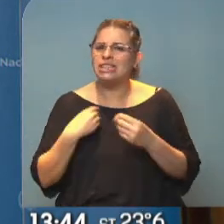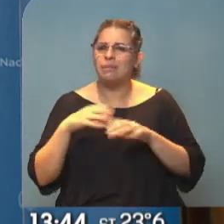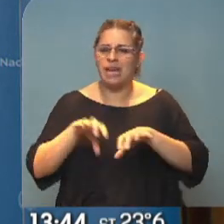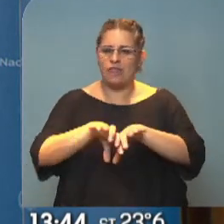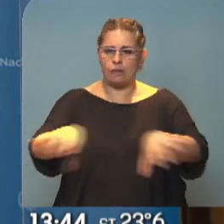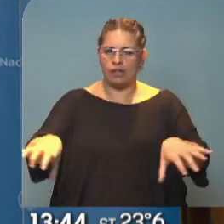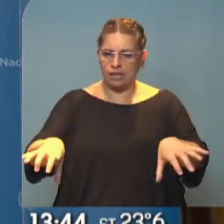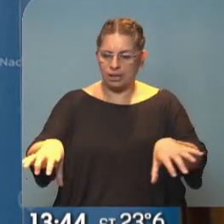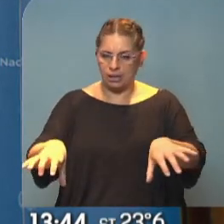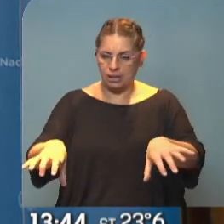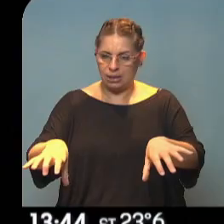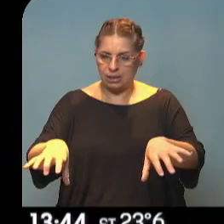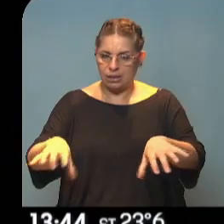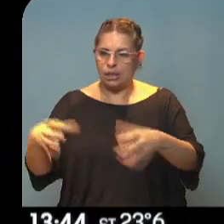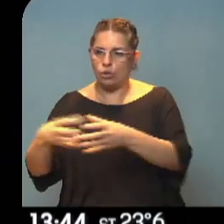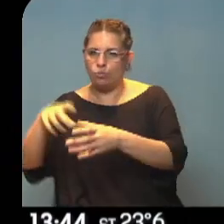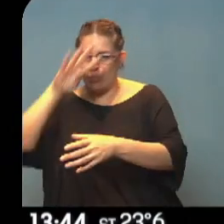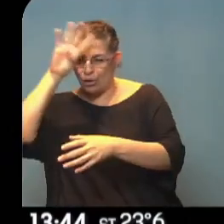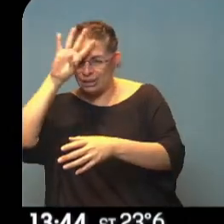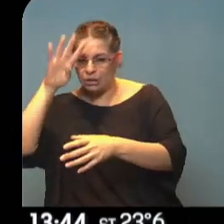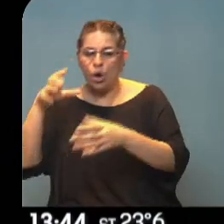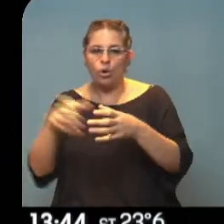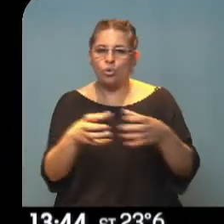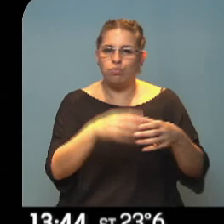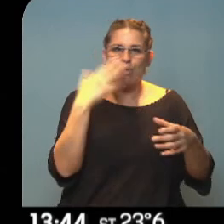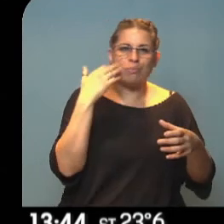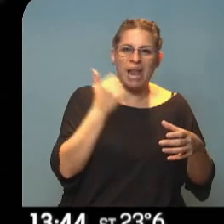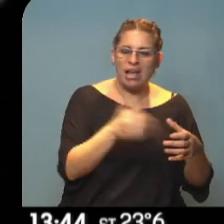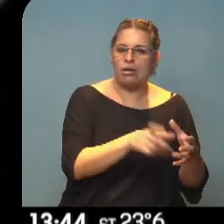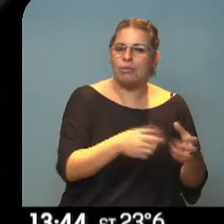dividir indígenas de blancos, me pareció una cosa ya destacada.